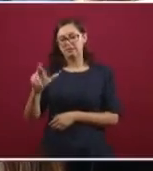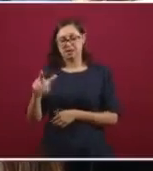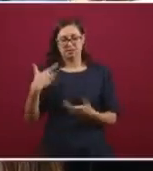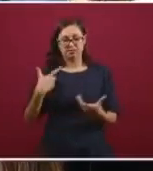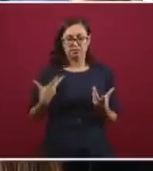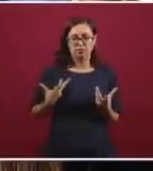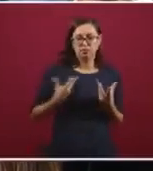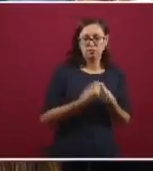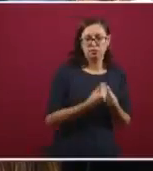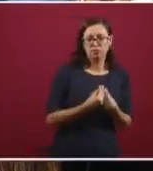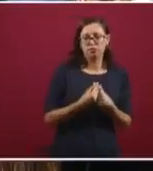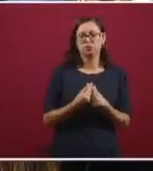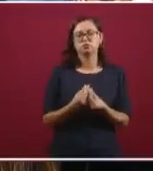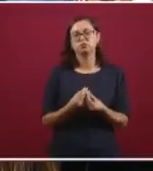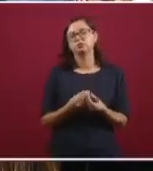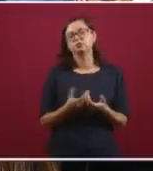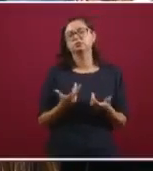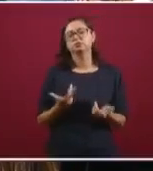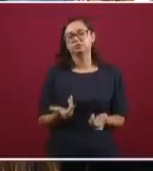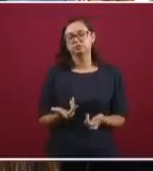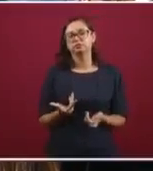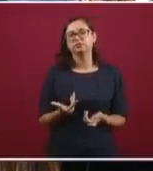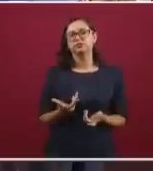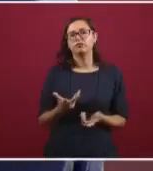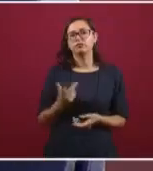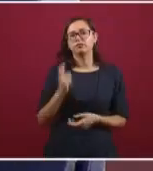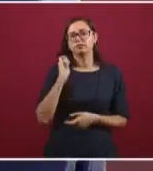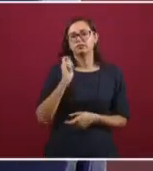Marina. Estamos hablando de